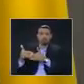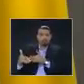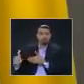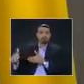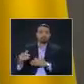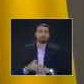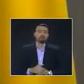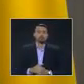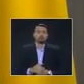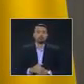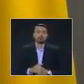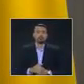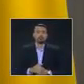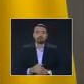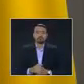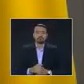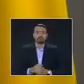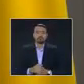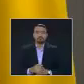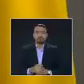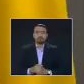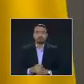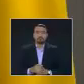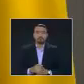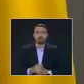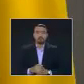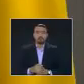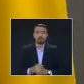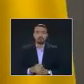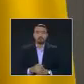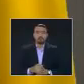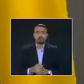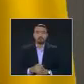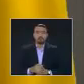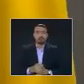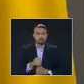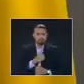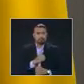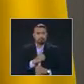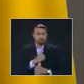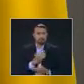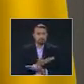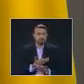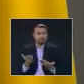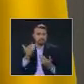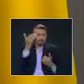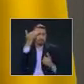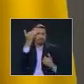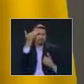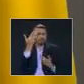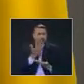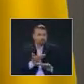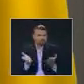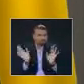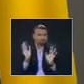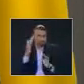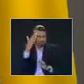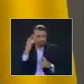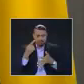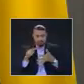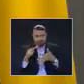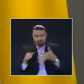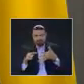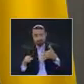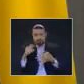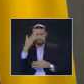soy consciente de los retos adicionales que se nos presentan uno de ellos tiene que ver con